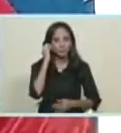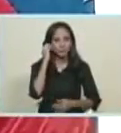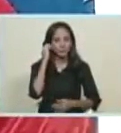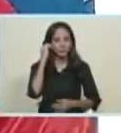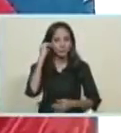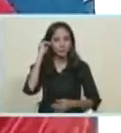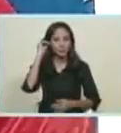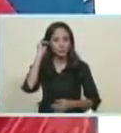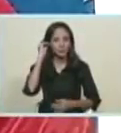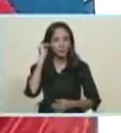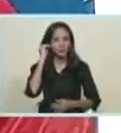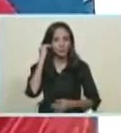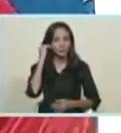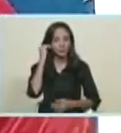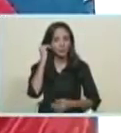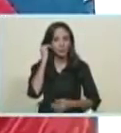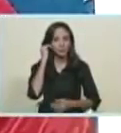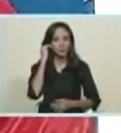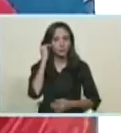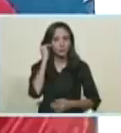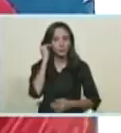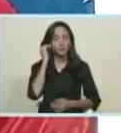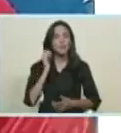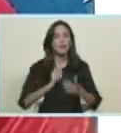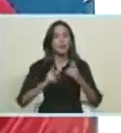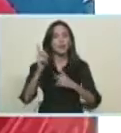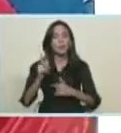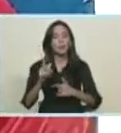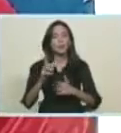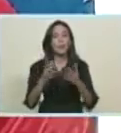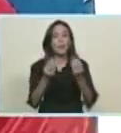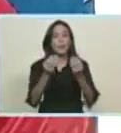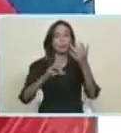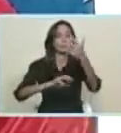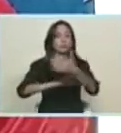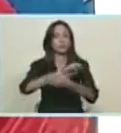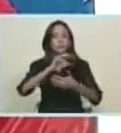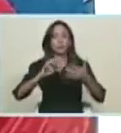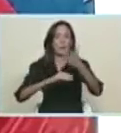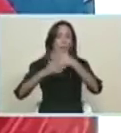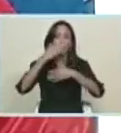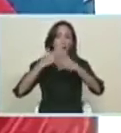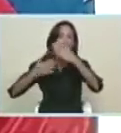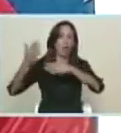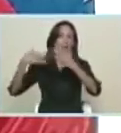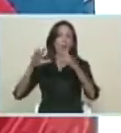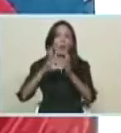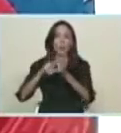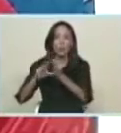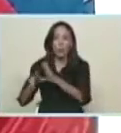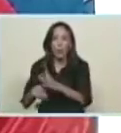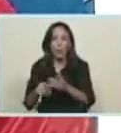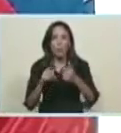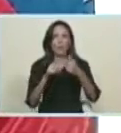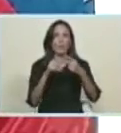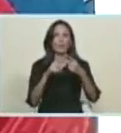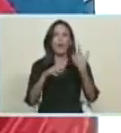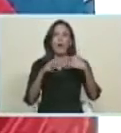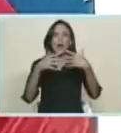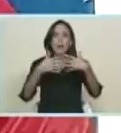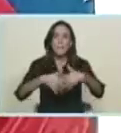Y frente a los gravísimos hechos de corrupción en